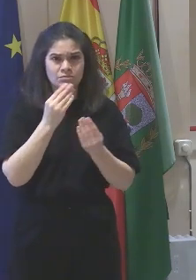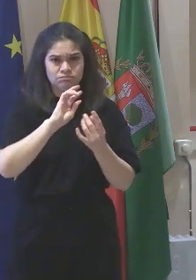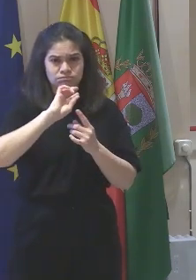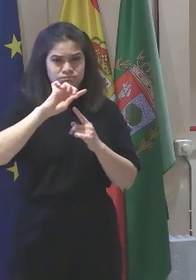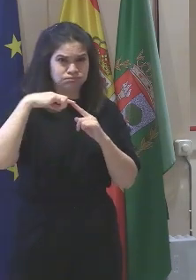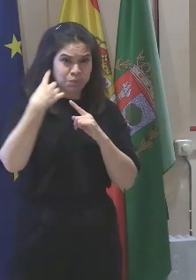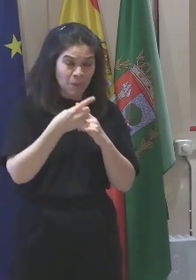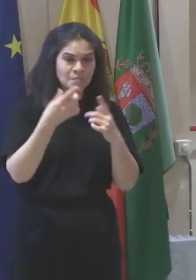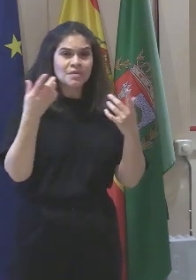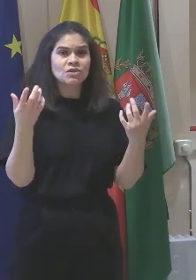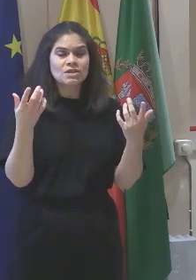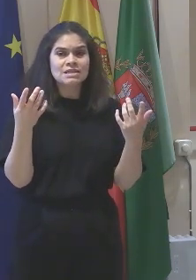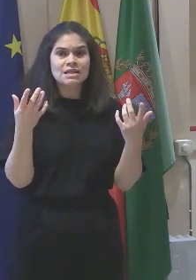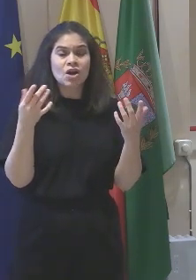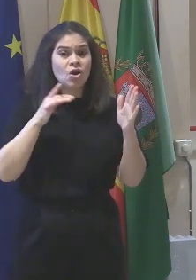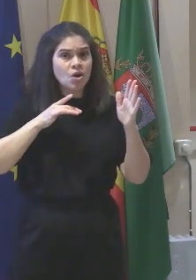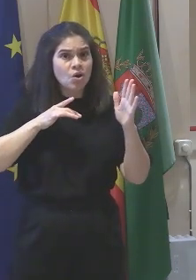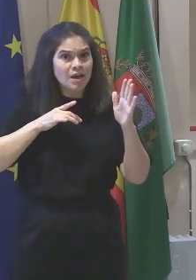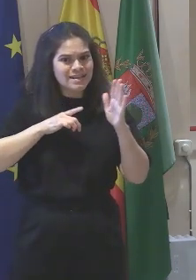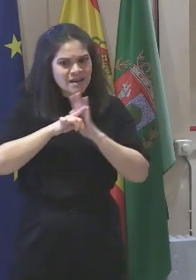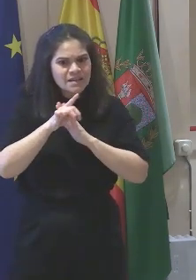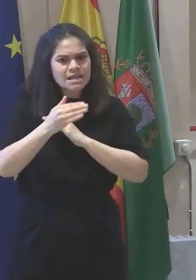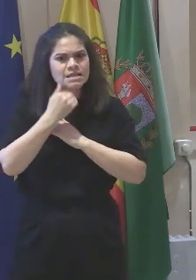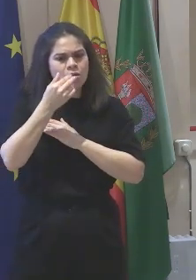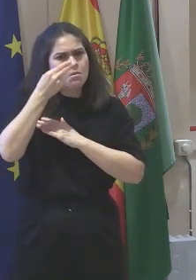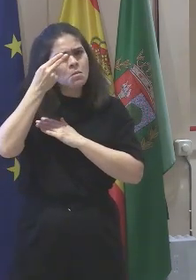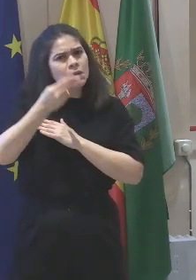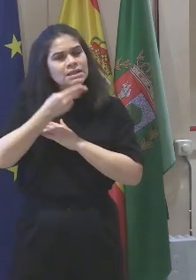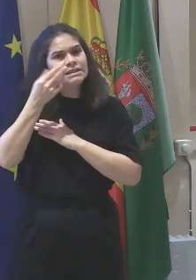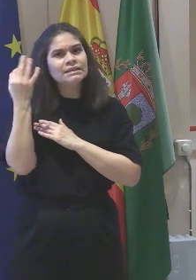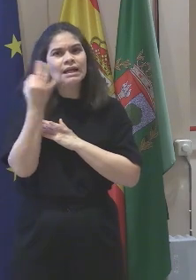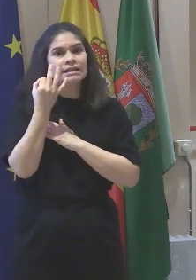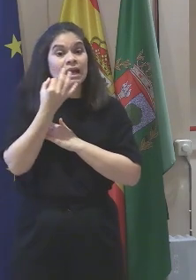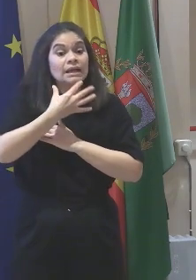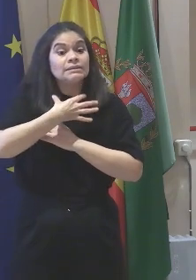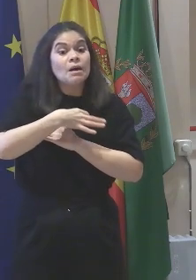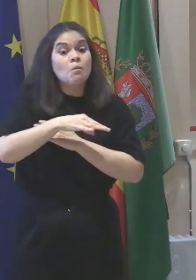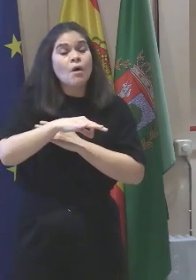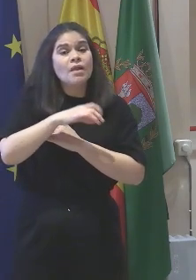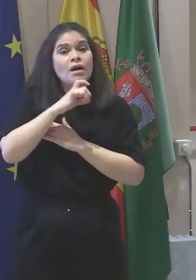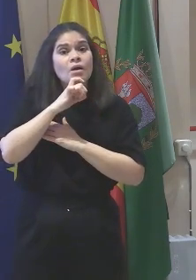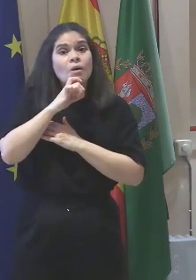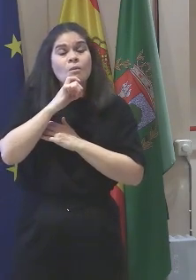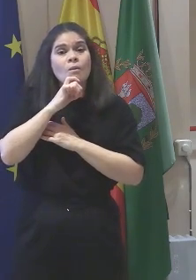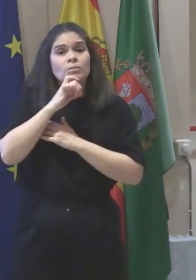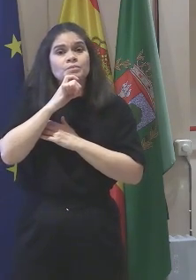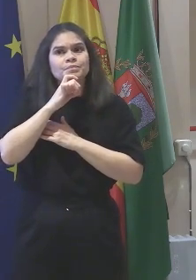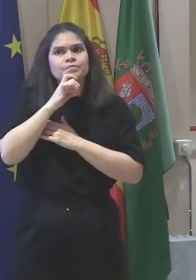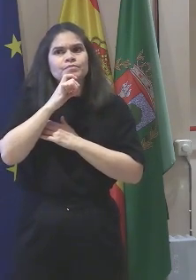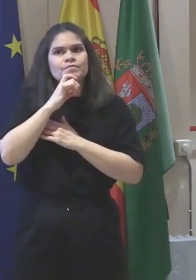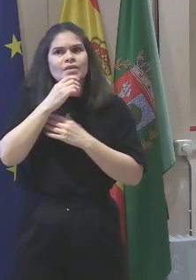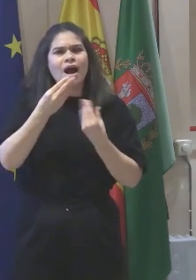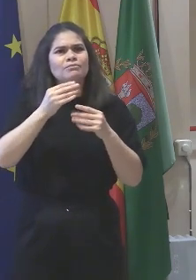Además, lo que se está avanzando, y que eso es algo muy, muy interesante, es en la posibilidad de actuar de manera combinada a